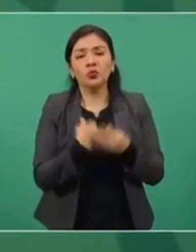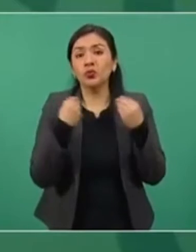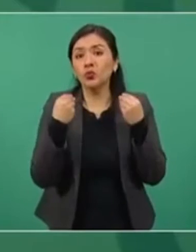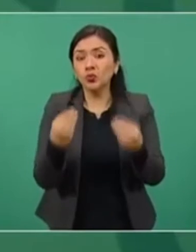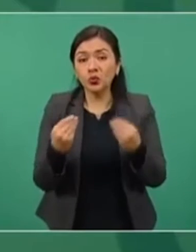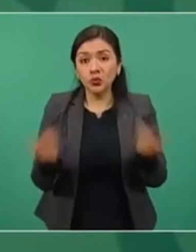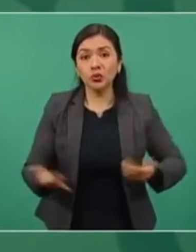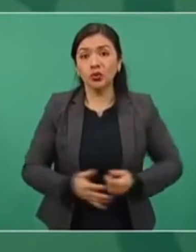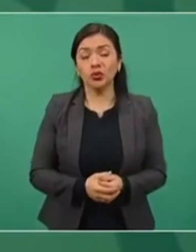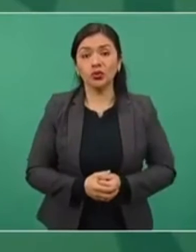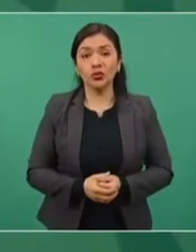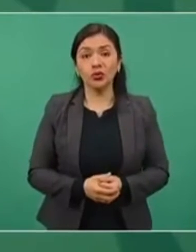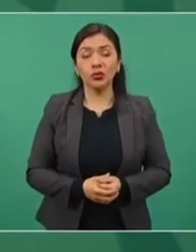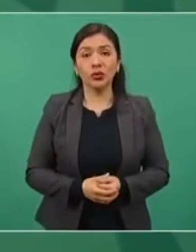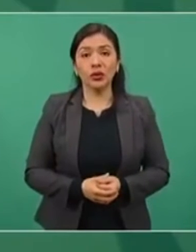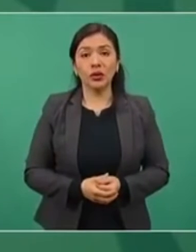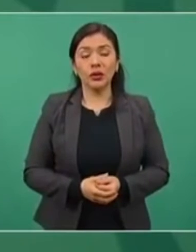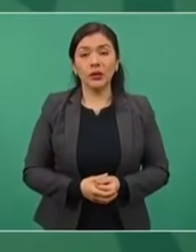Entonces,